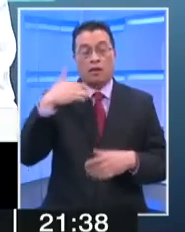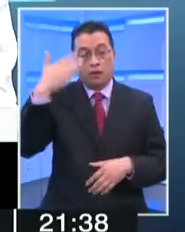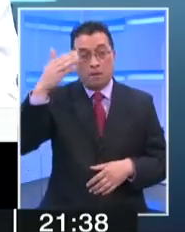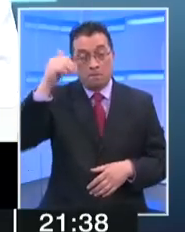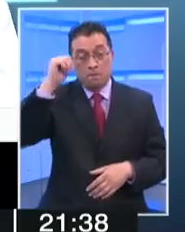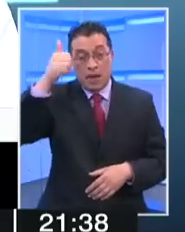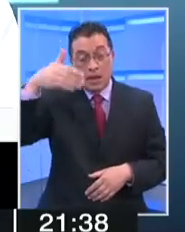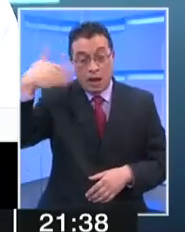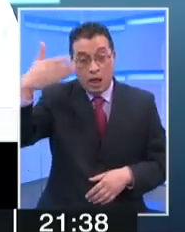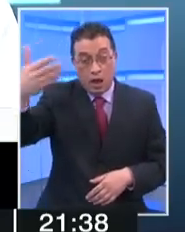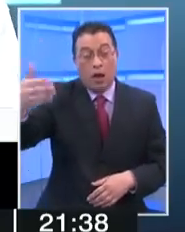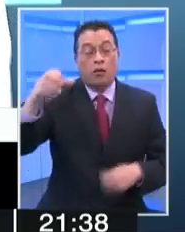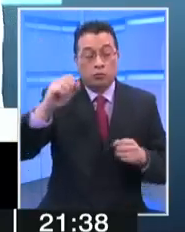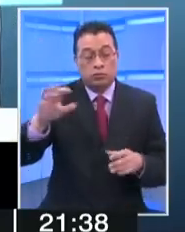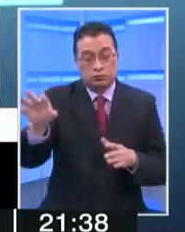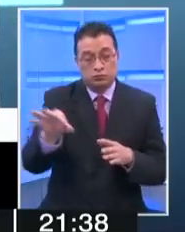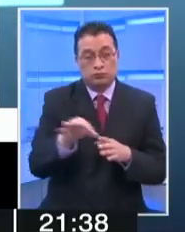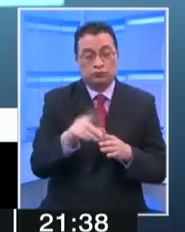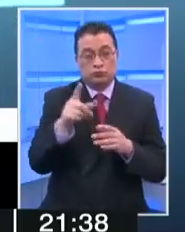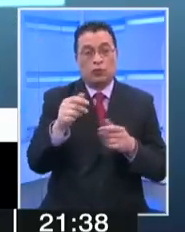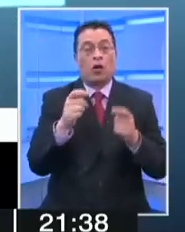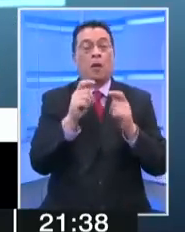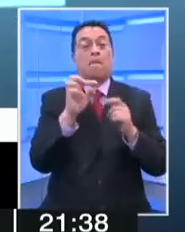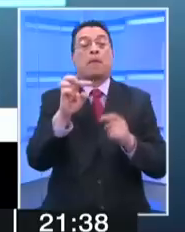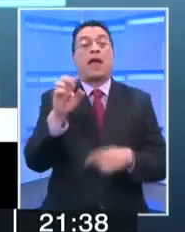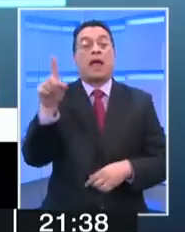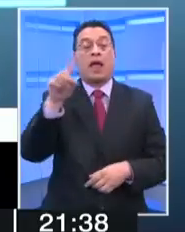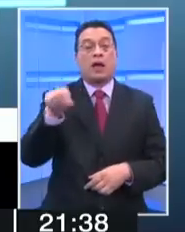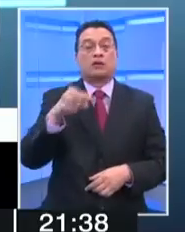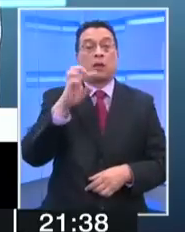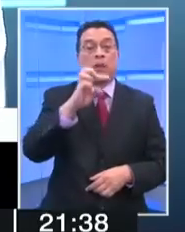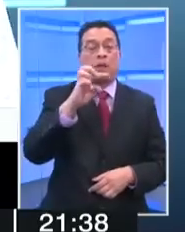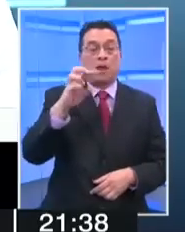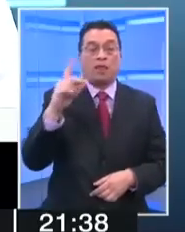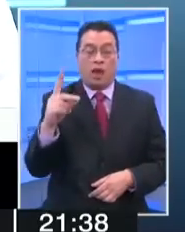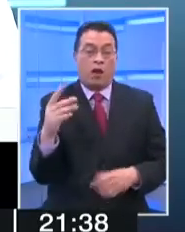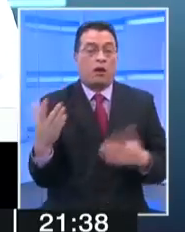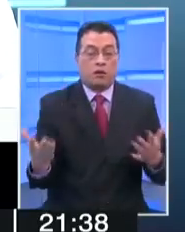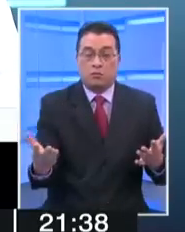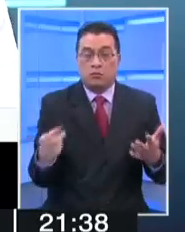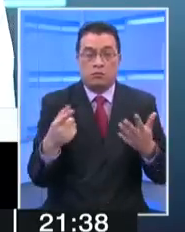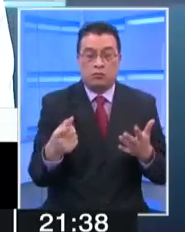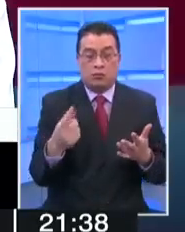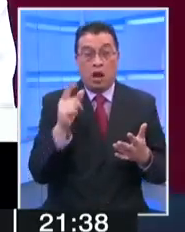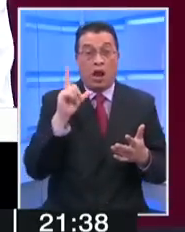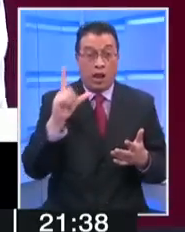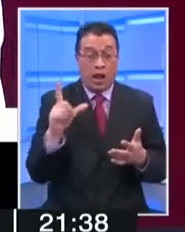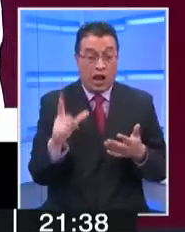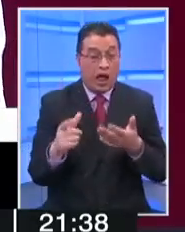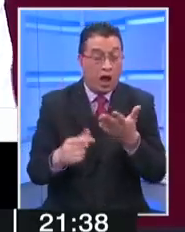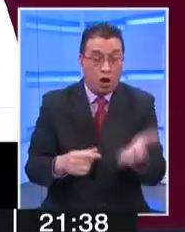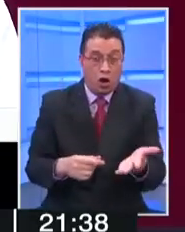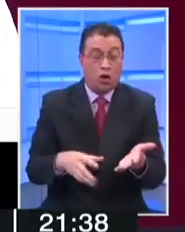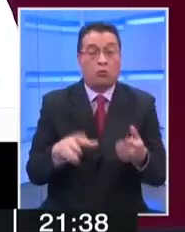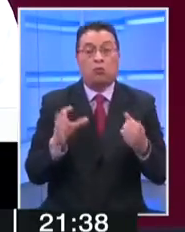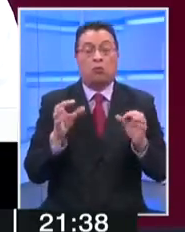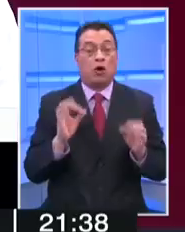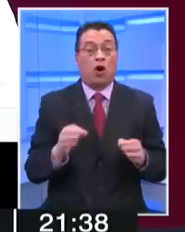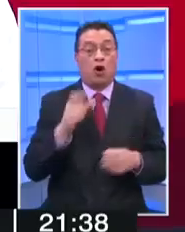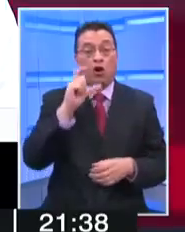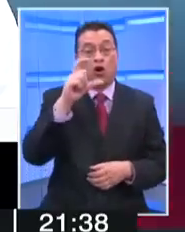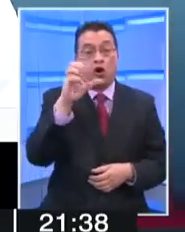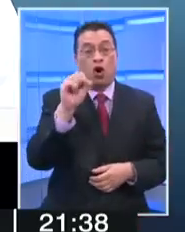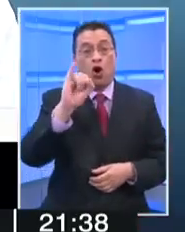con con el candidato del partido socialist ppd o ppd como es el lagos o eventualmente Carolina